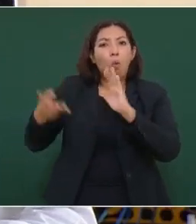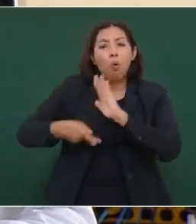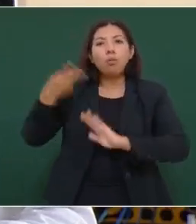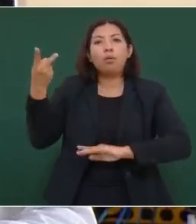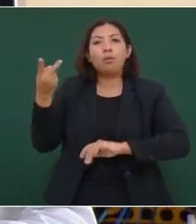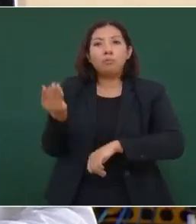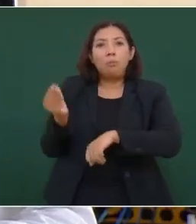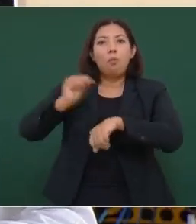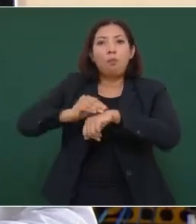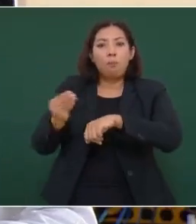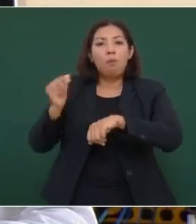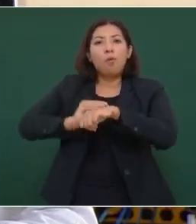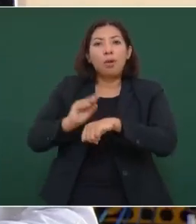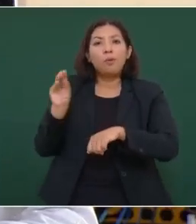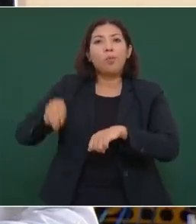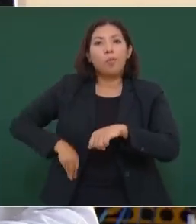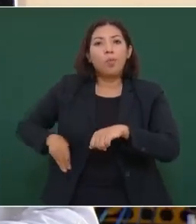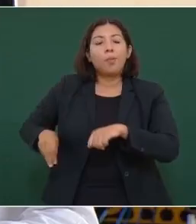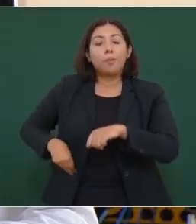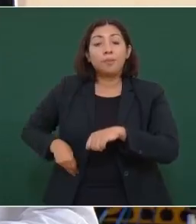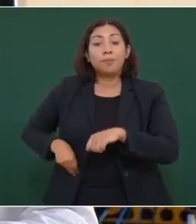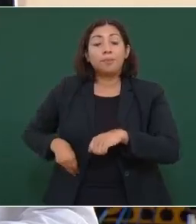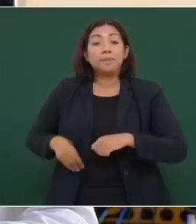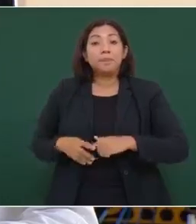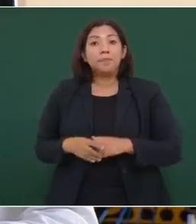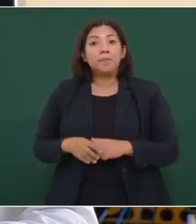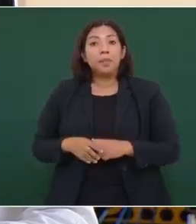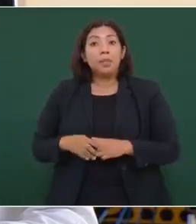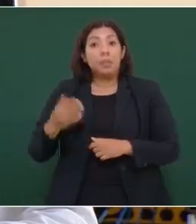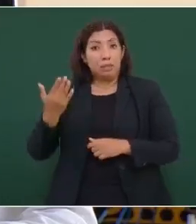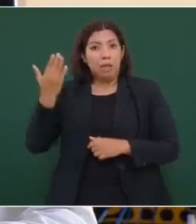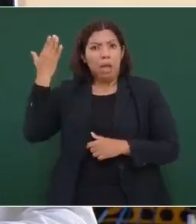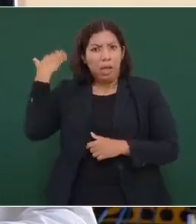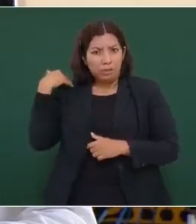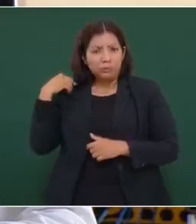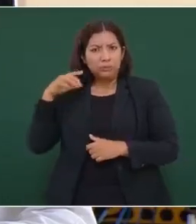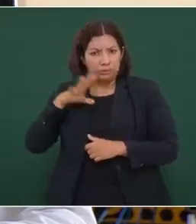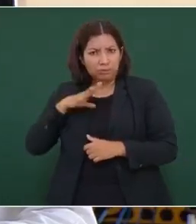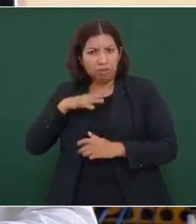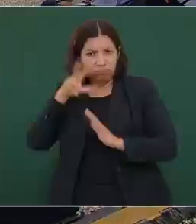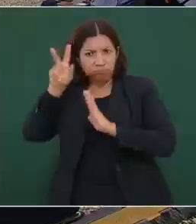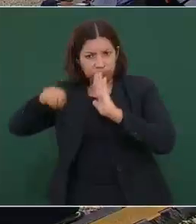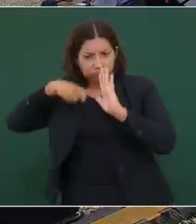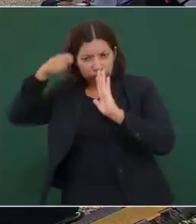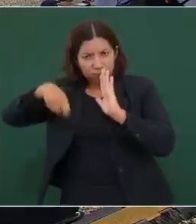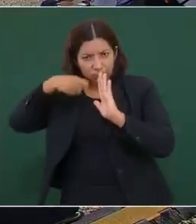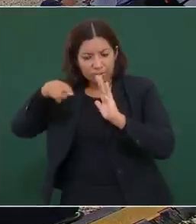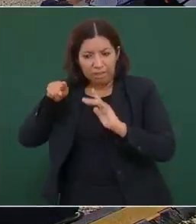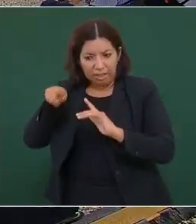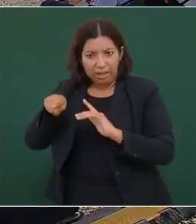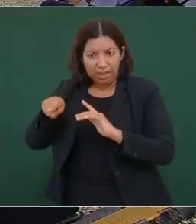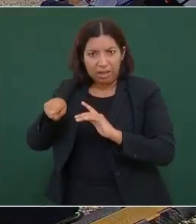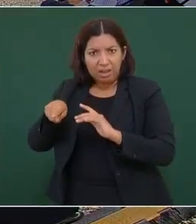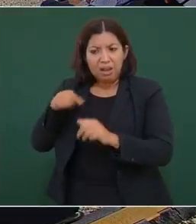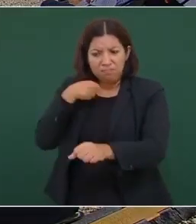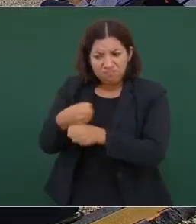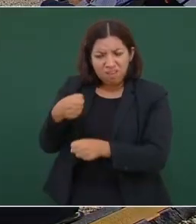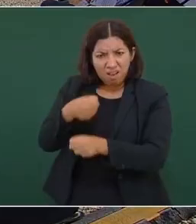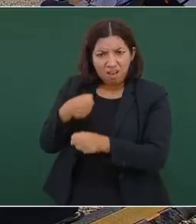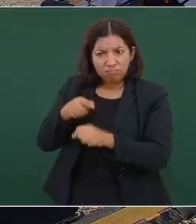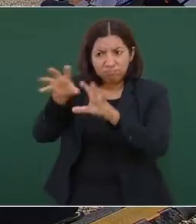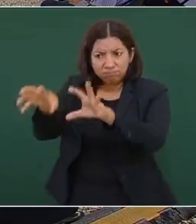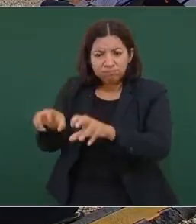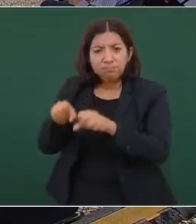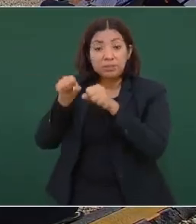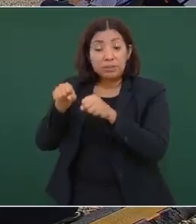hay todos los peritajes médicos de la tortura que sufrió en la captura, señor presidente, y quería yo exponer el caso públicamente